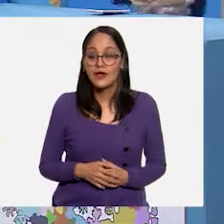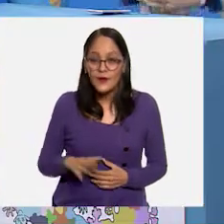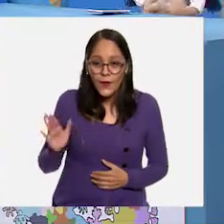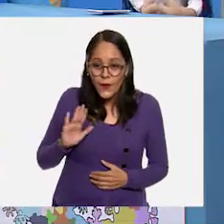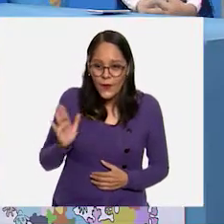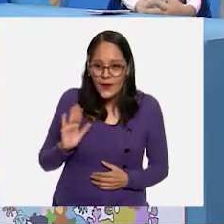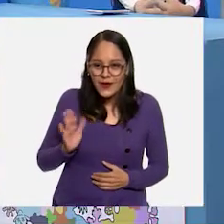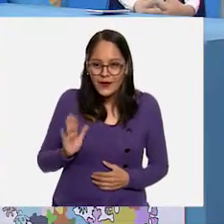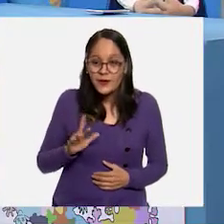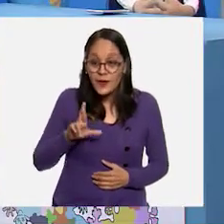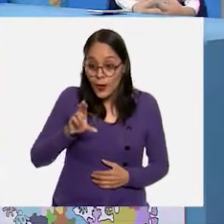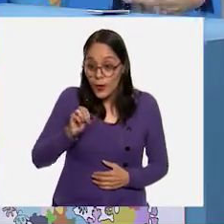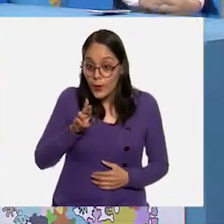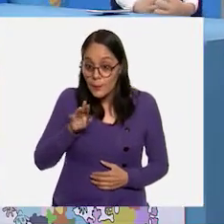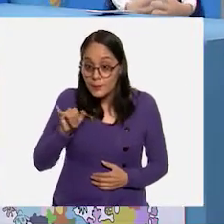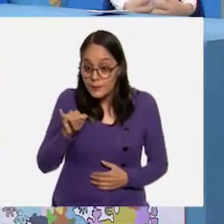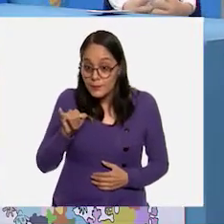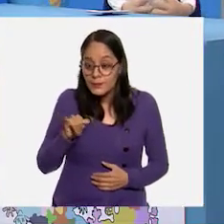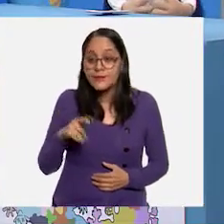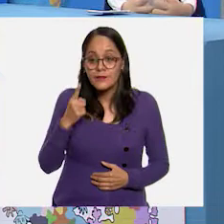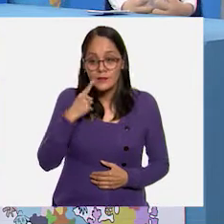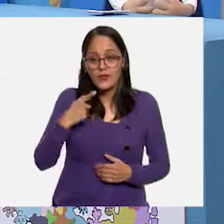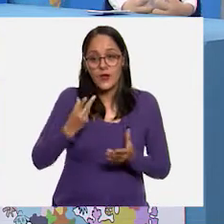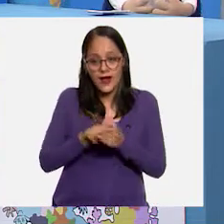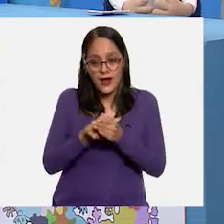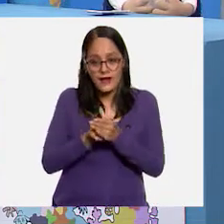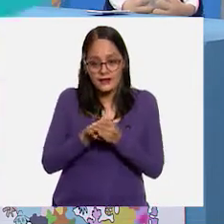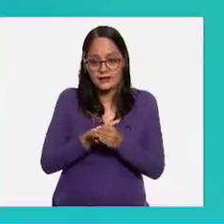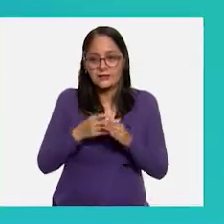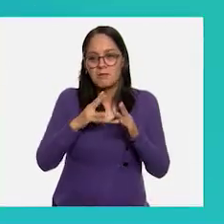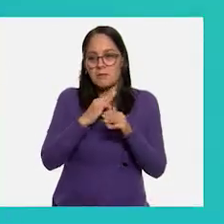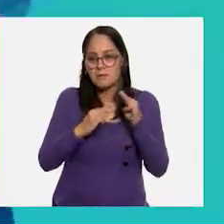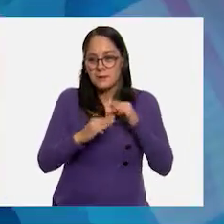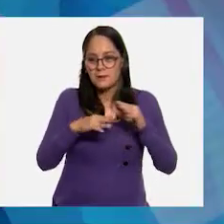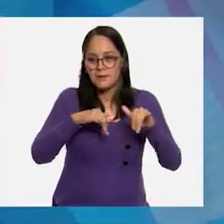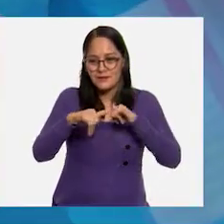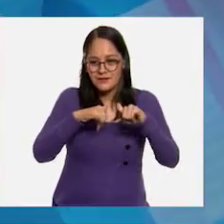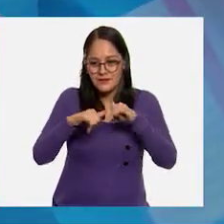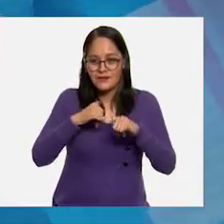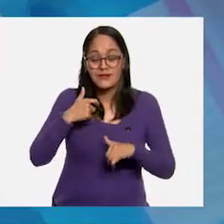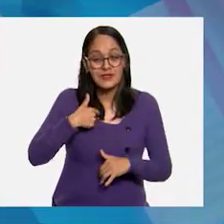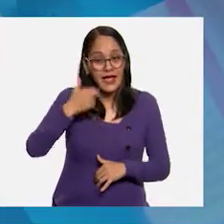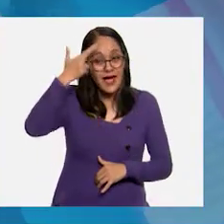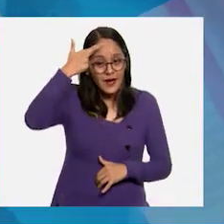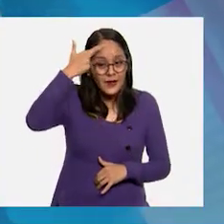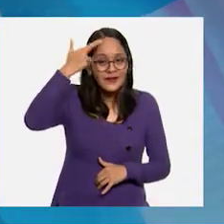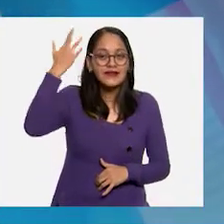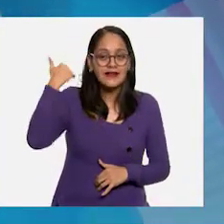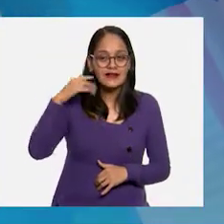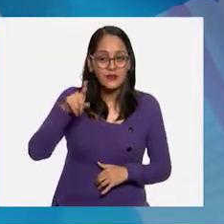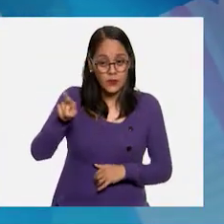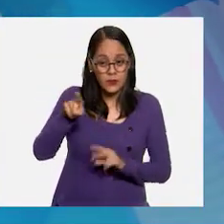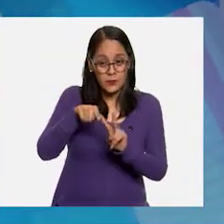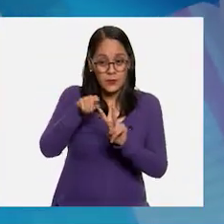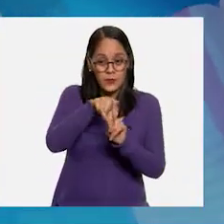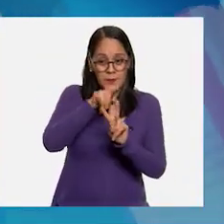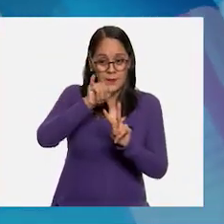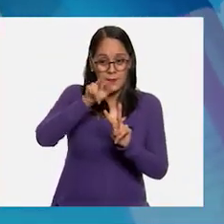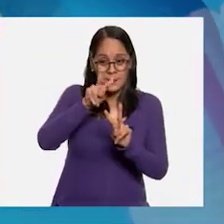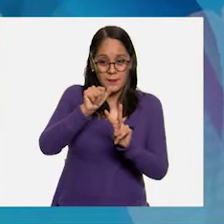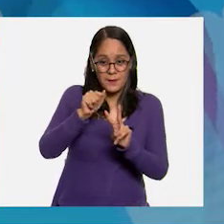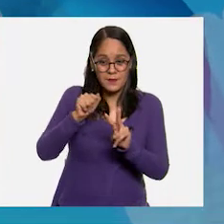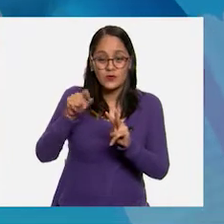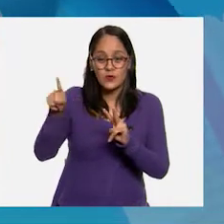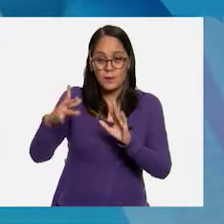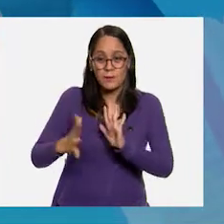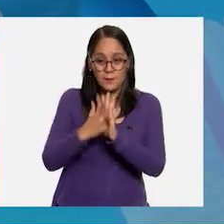¡Hola! ¿Romy? Estoy en clase de geografía. ¿Recuerdas que tú e Iván participaron con